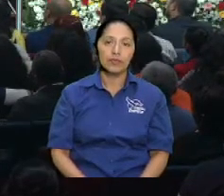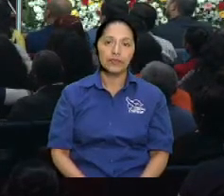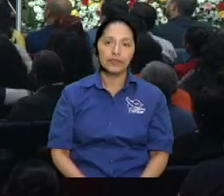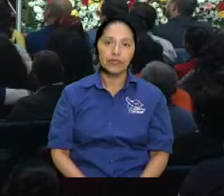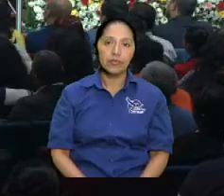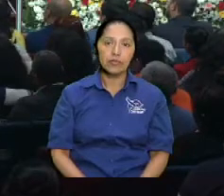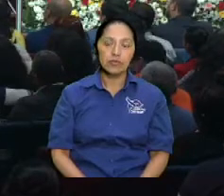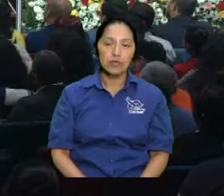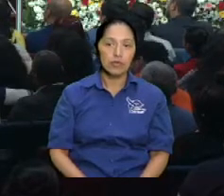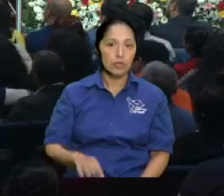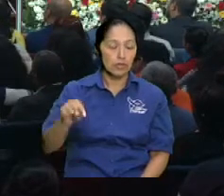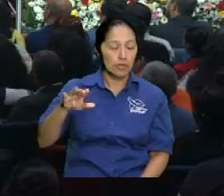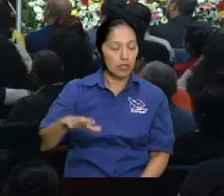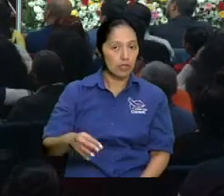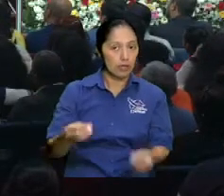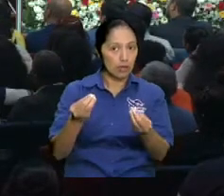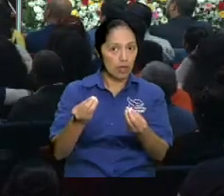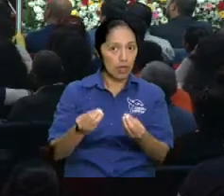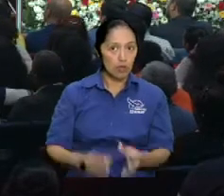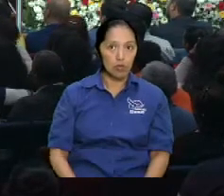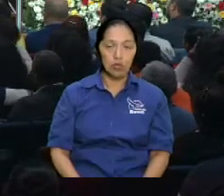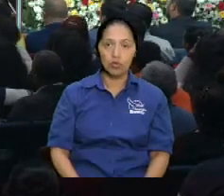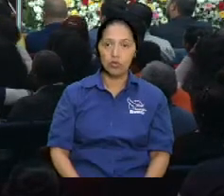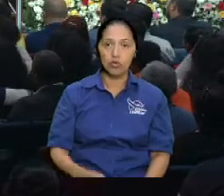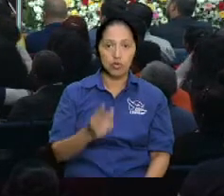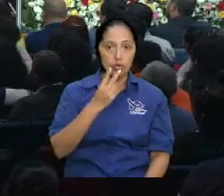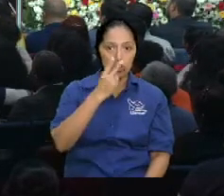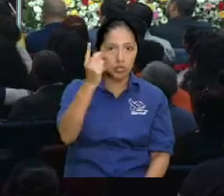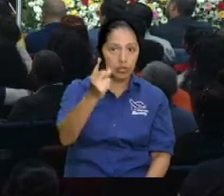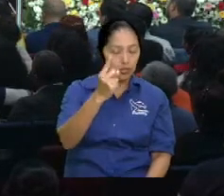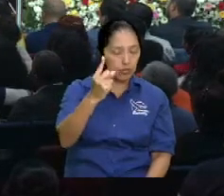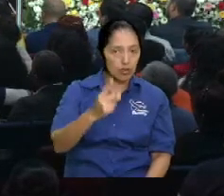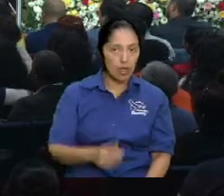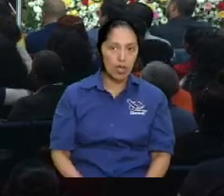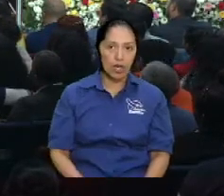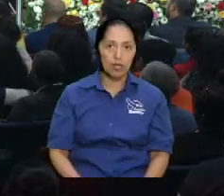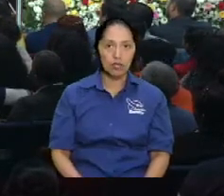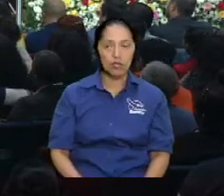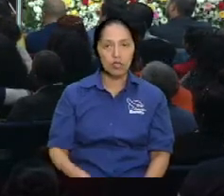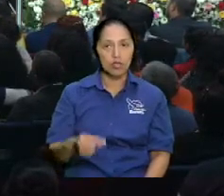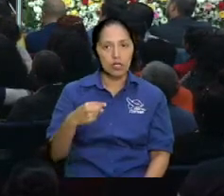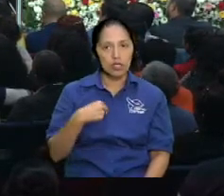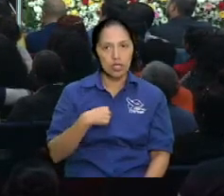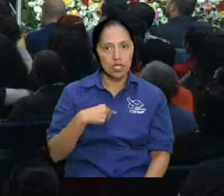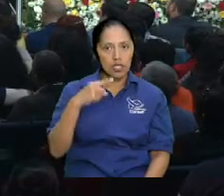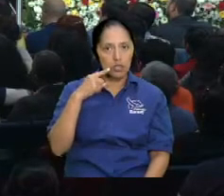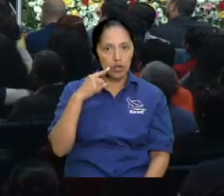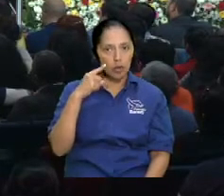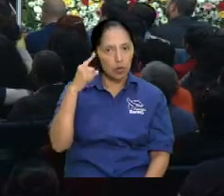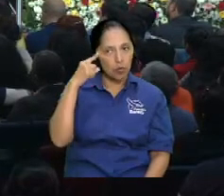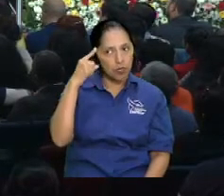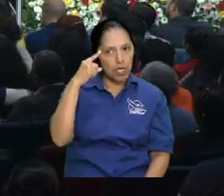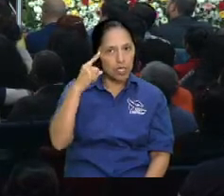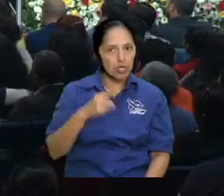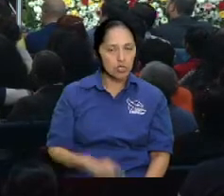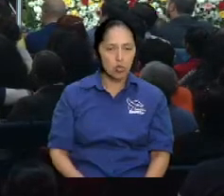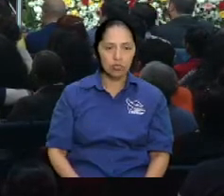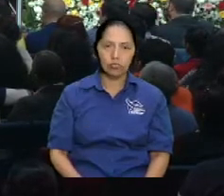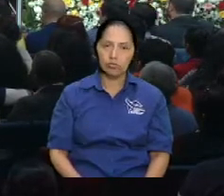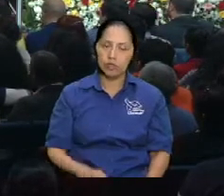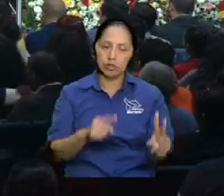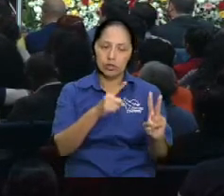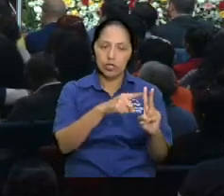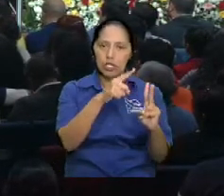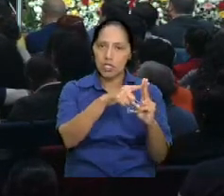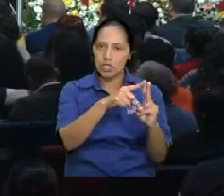Hay muchos, pues, pero estos dos, hasta en los medios de comunicación los sacaron, hermano. Yo me sentí, dije, ala,